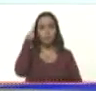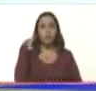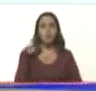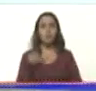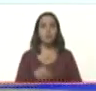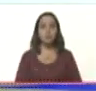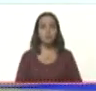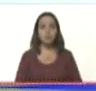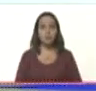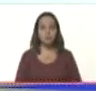Justicia social.